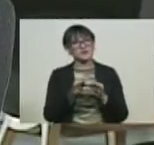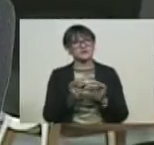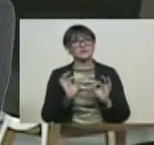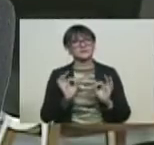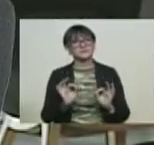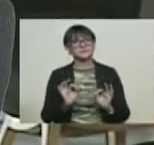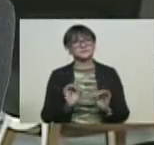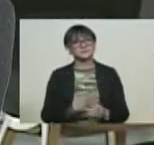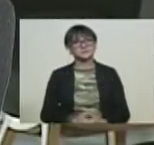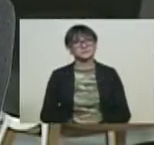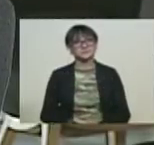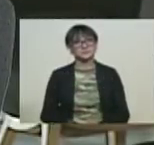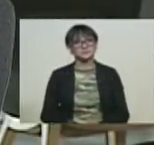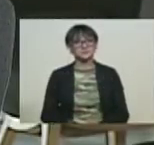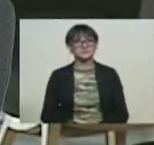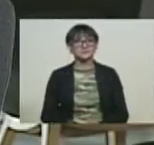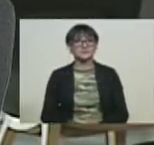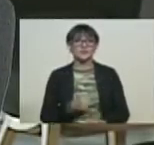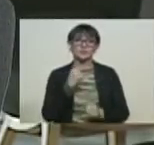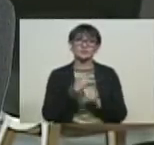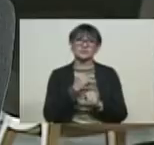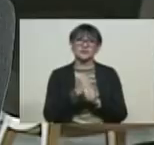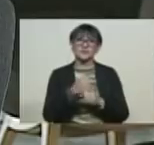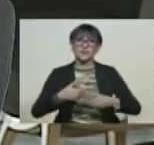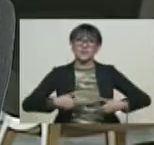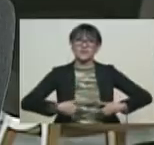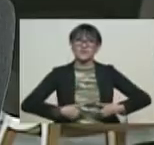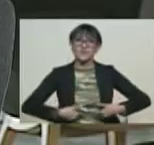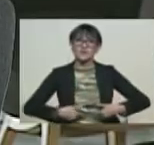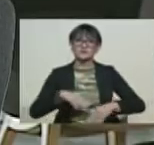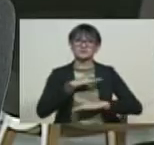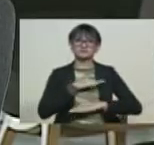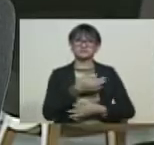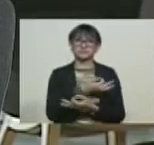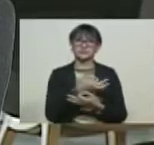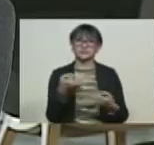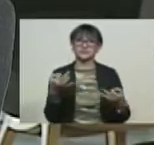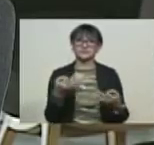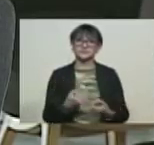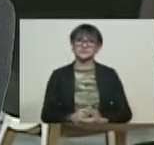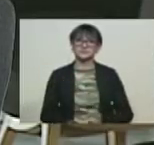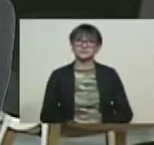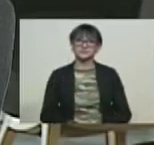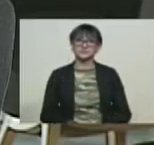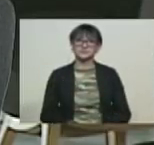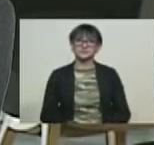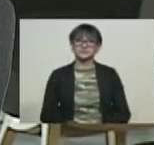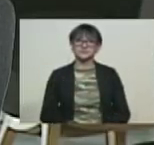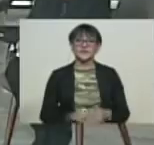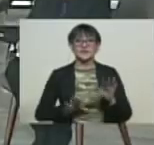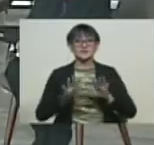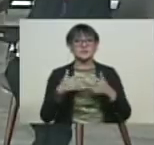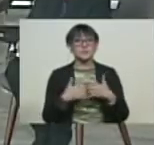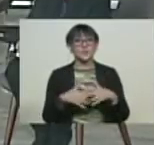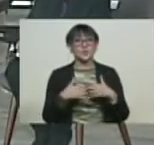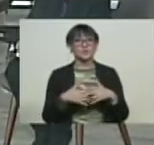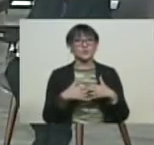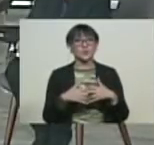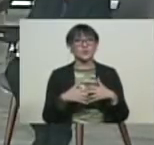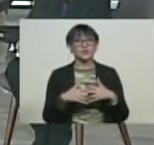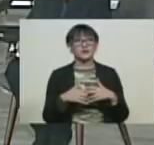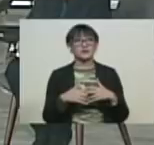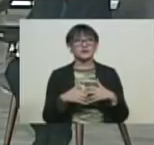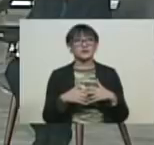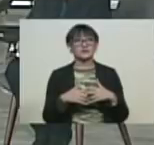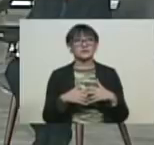pasión, con trabajo, con esfuerzo, con eficiencia. ¿Sí? 15 motores que vayan